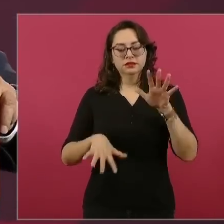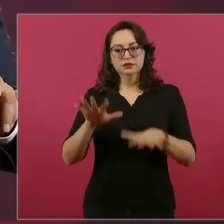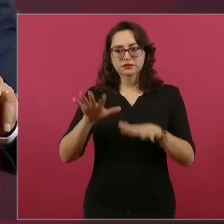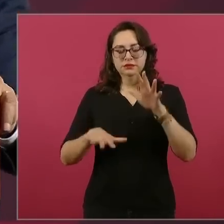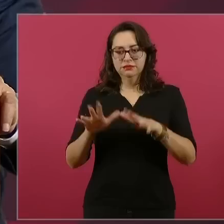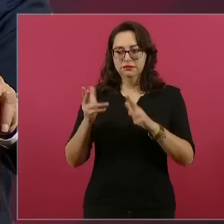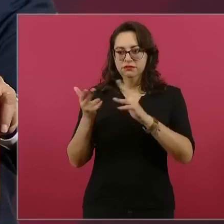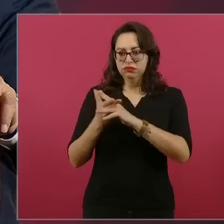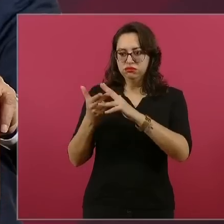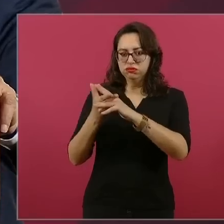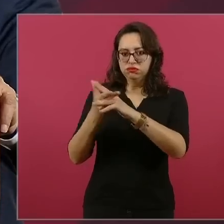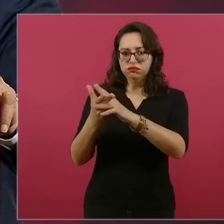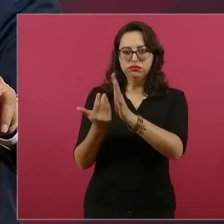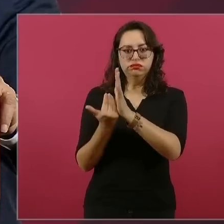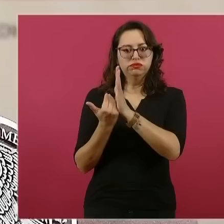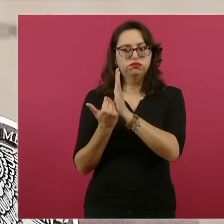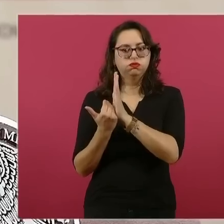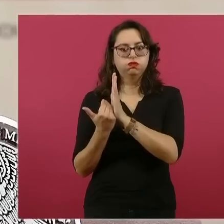de homicidios.